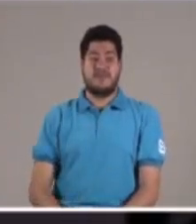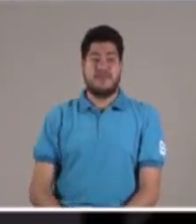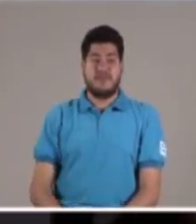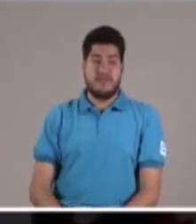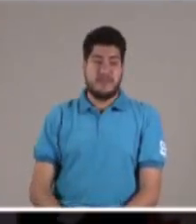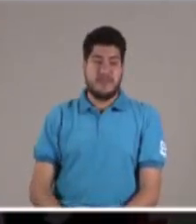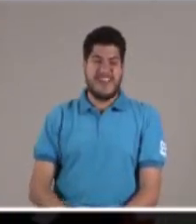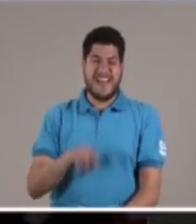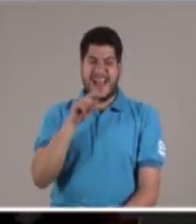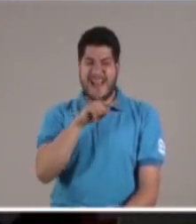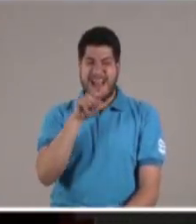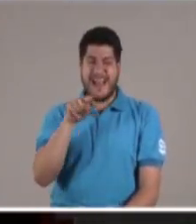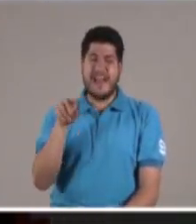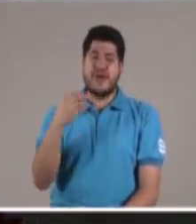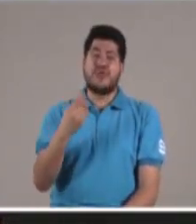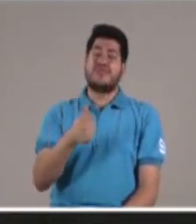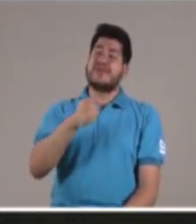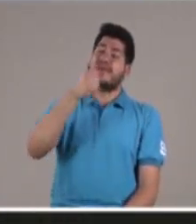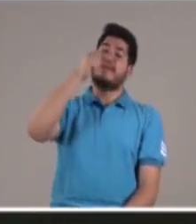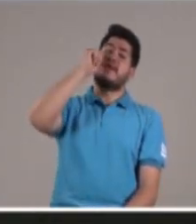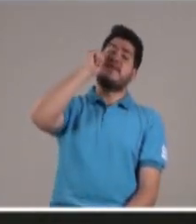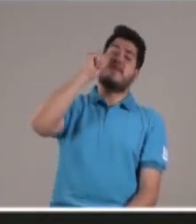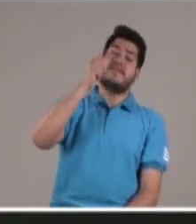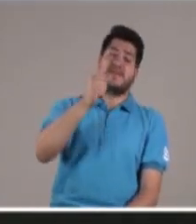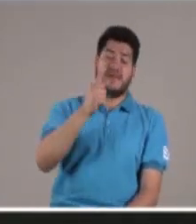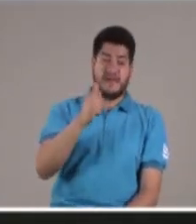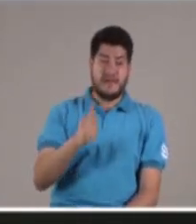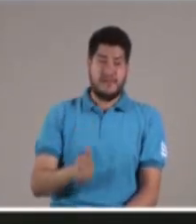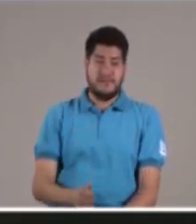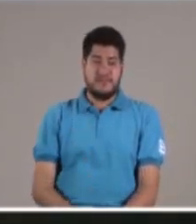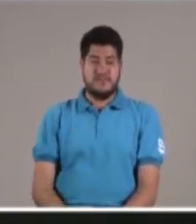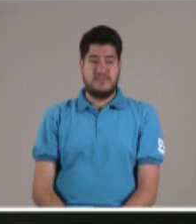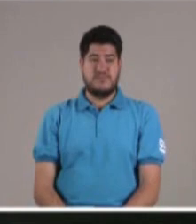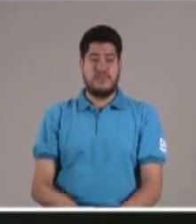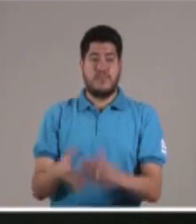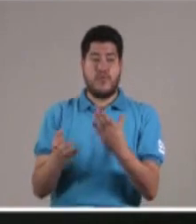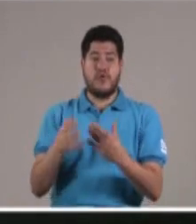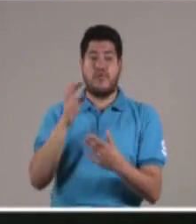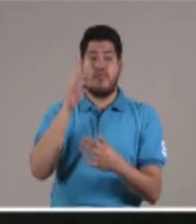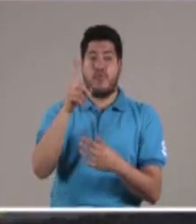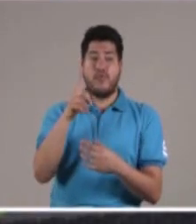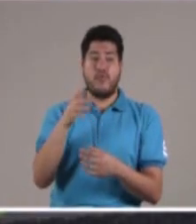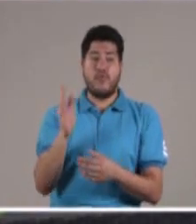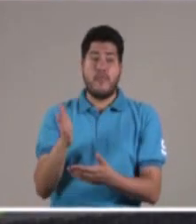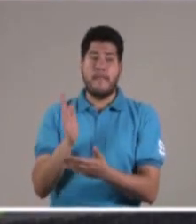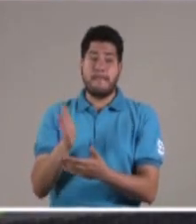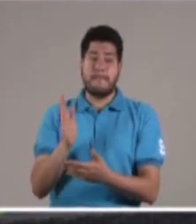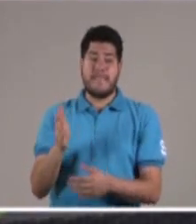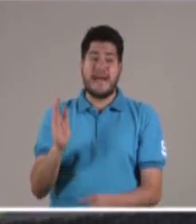aquellos que bebieran como un perro